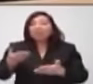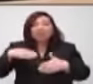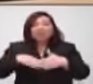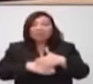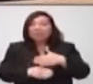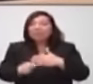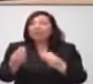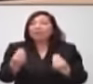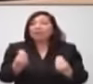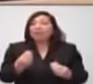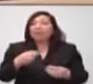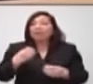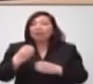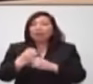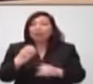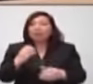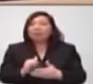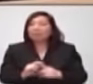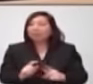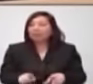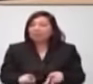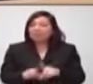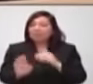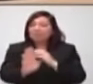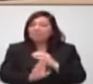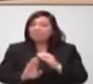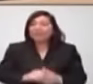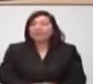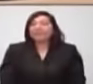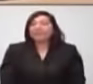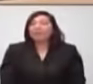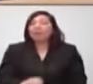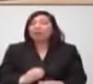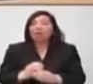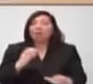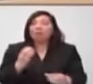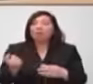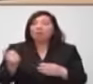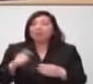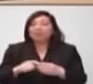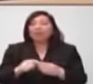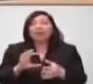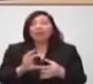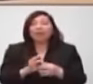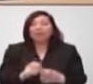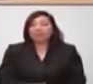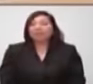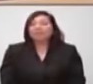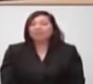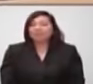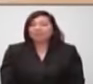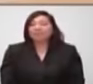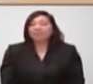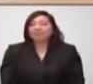a través de los corredores complementarios y el metropolitano. Y básicamente y son buses íntegramente a gas, los